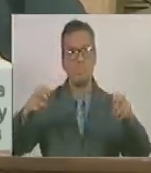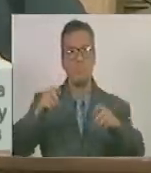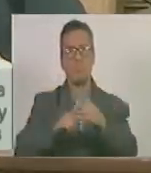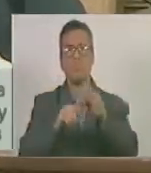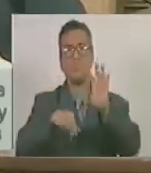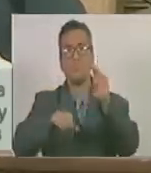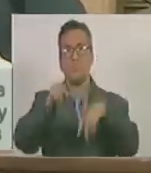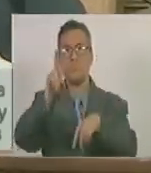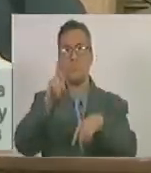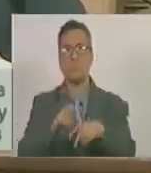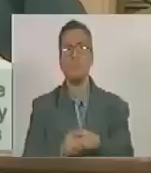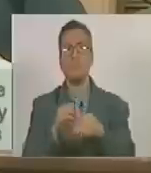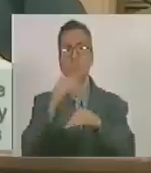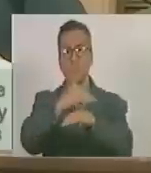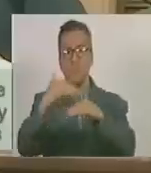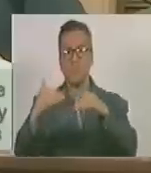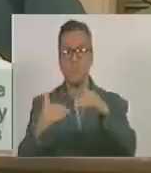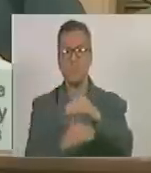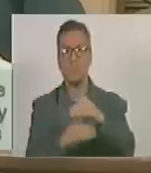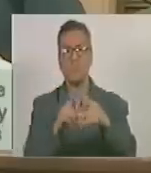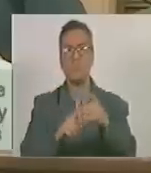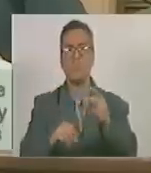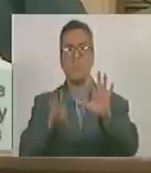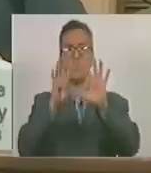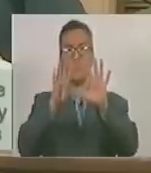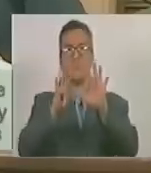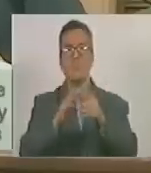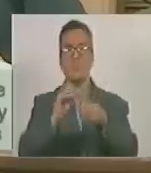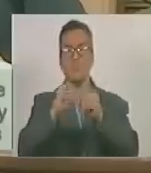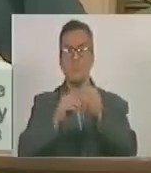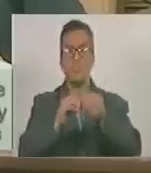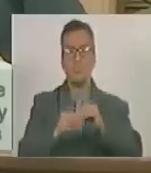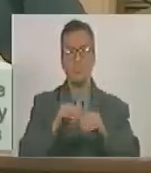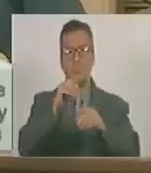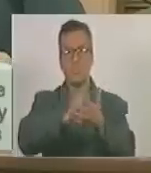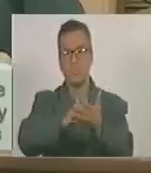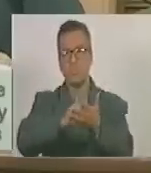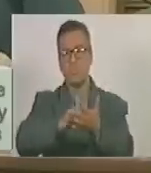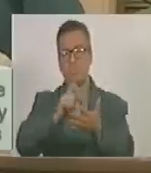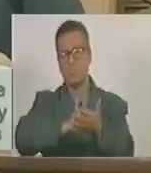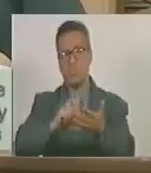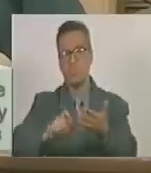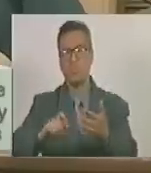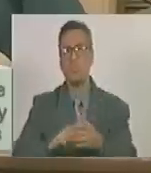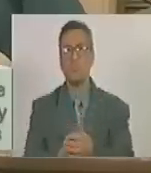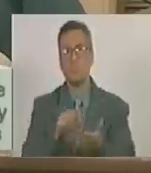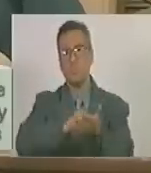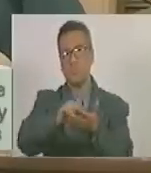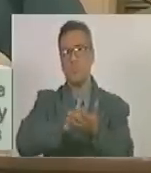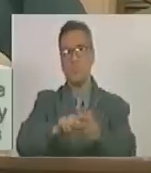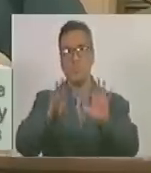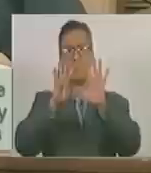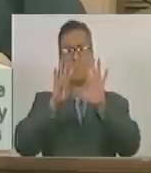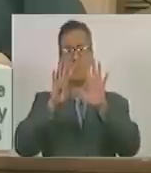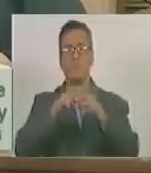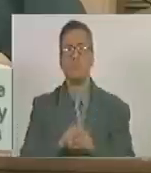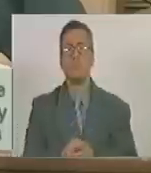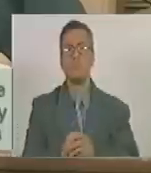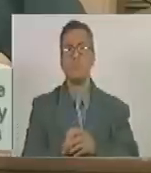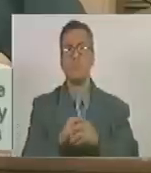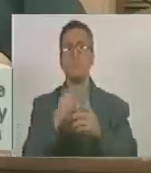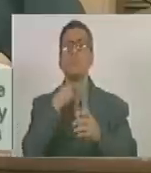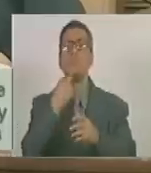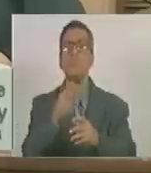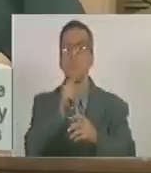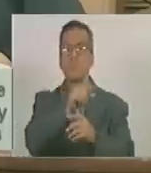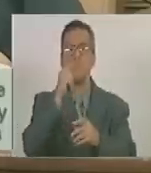artículo 12, que pasa a ser el artículo 9, quedando redactado de la siguiente manera. Artículo 9. Las voceras